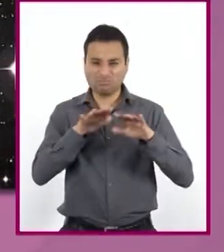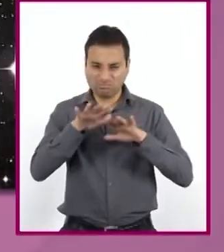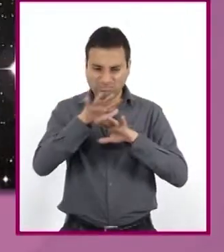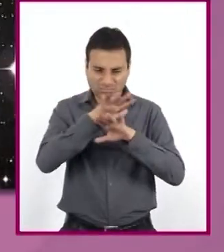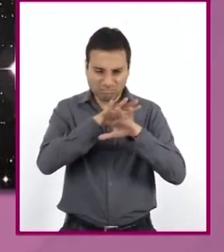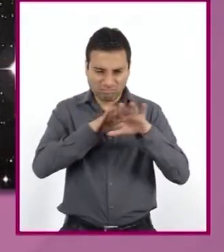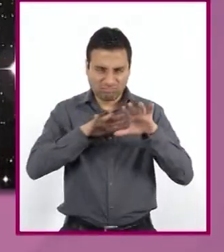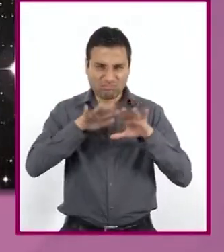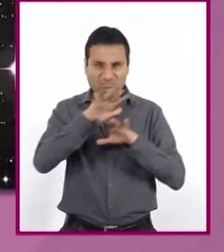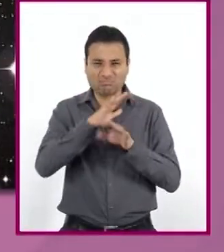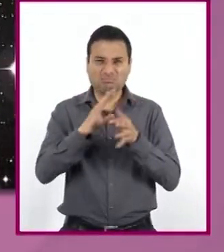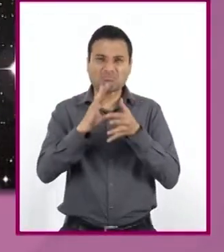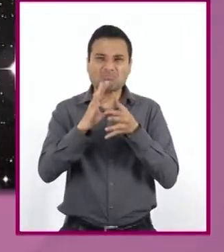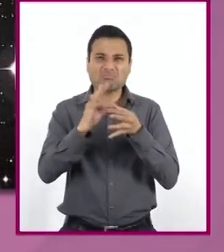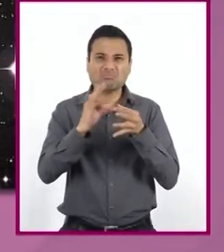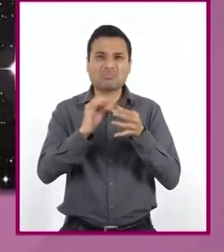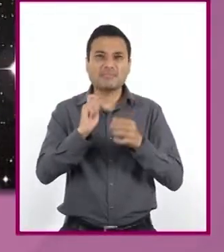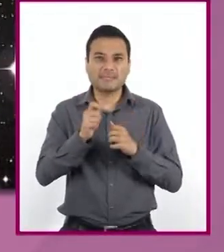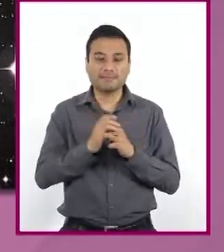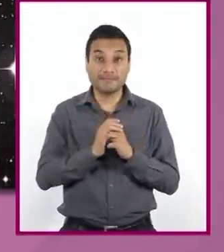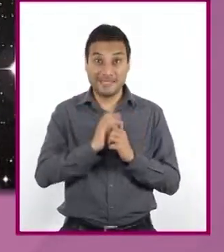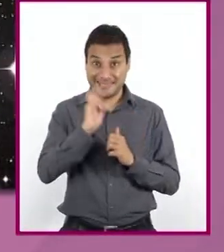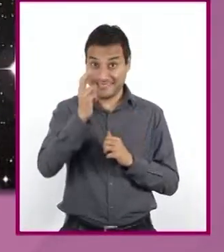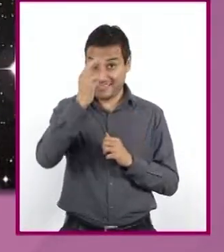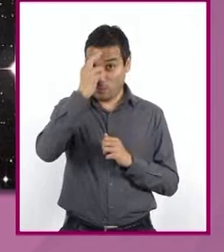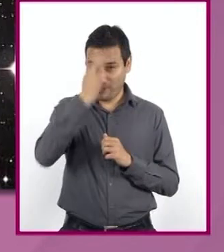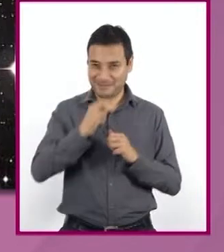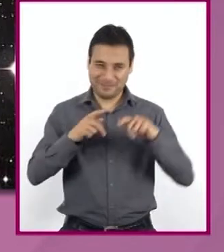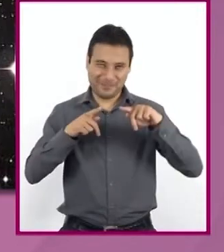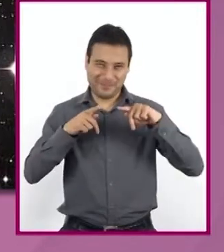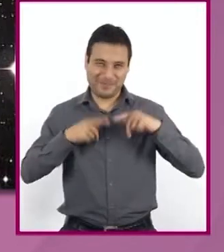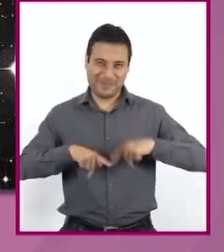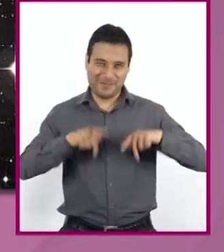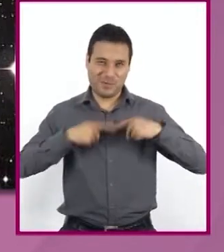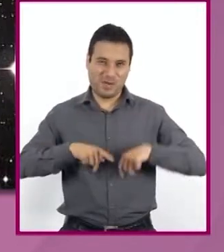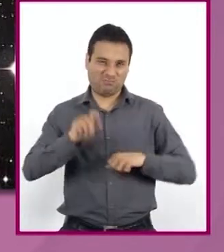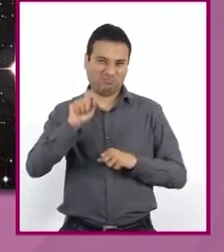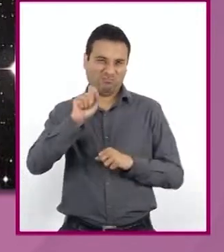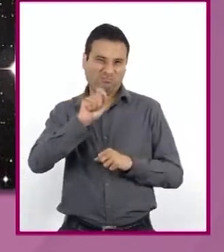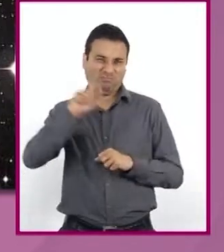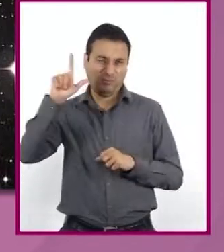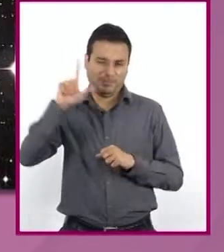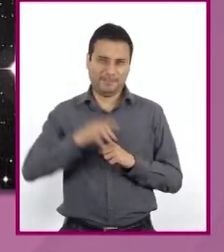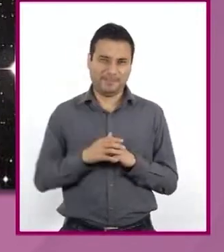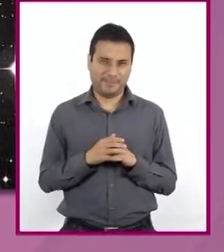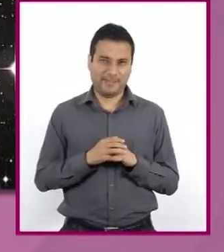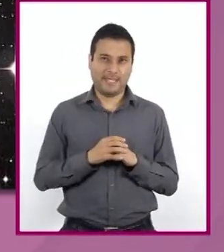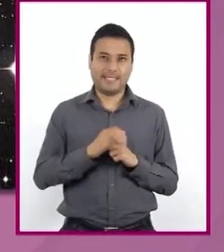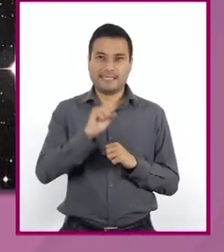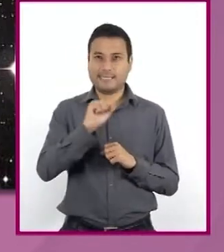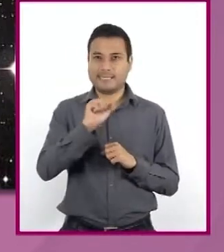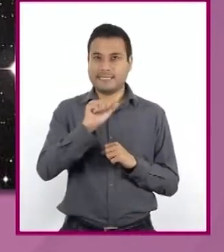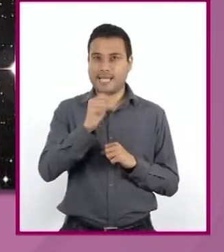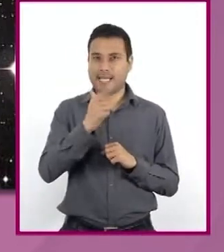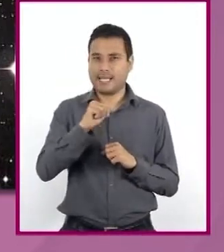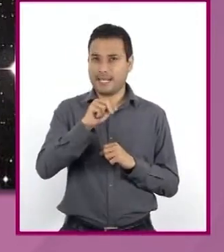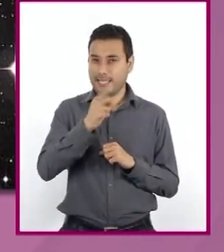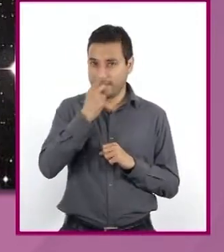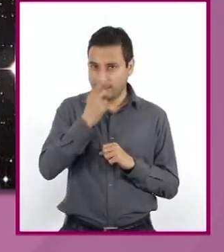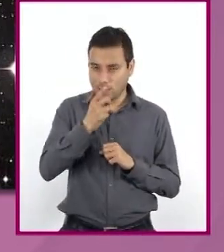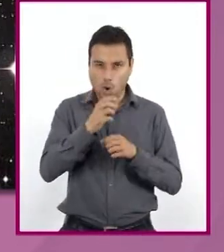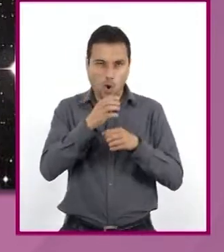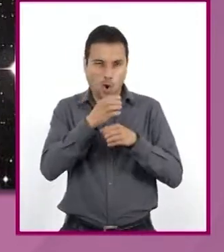esta imagen podemos recordar esa famosa frase de un gran divulgador llamado Carl Sagan: todos los seres